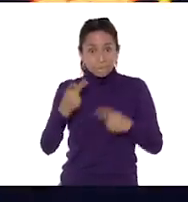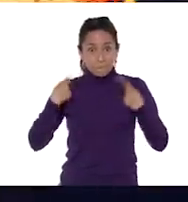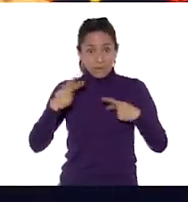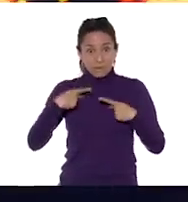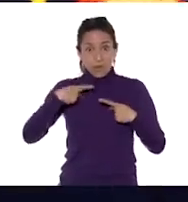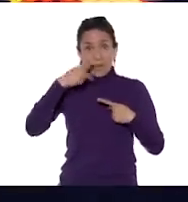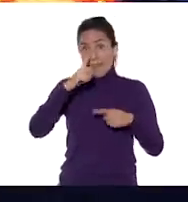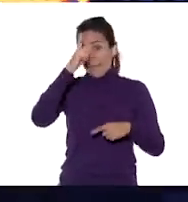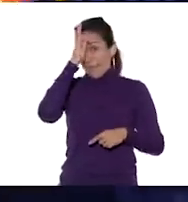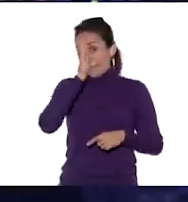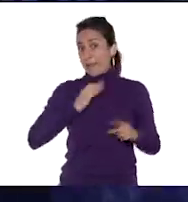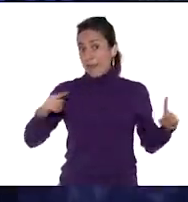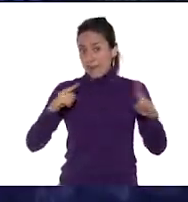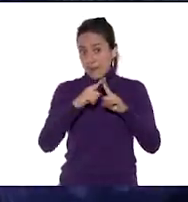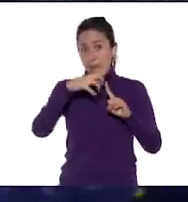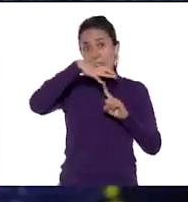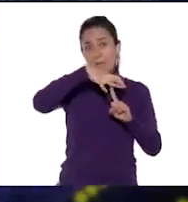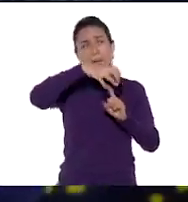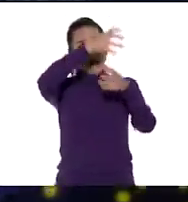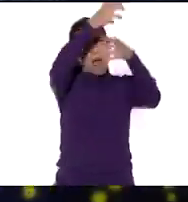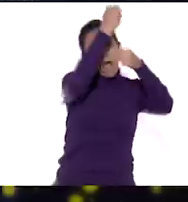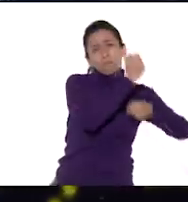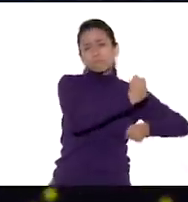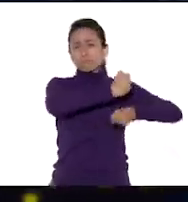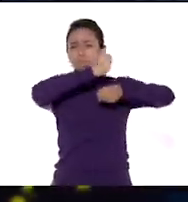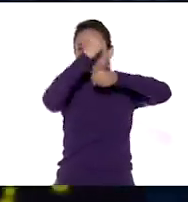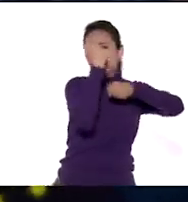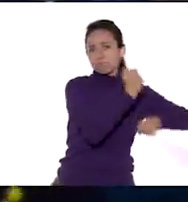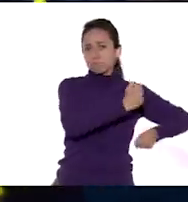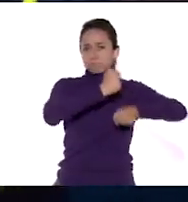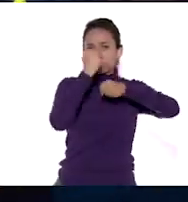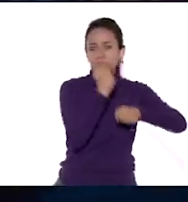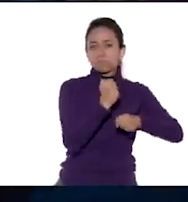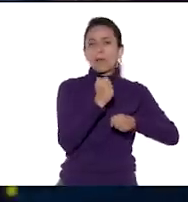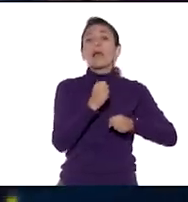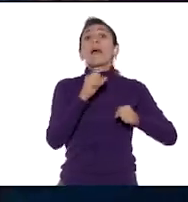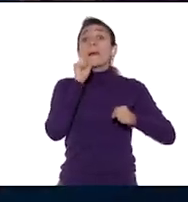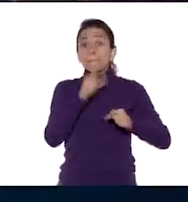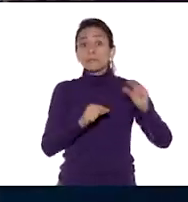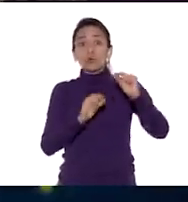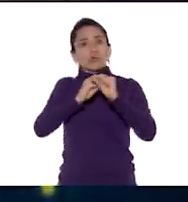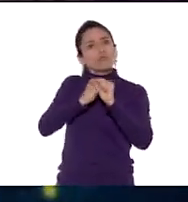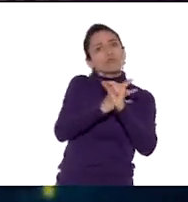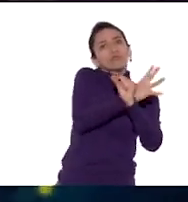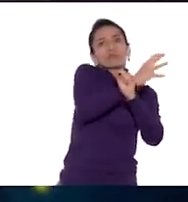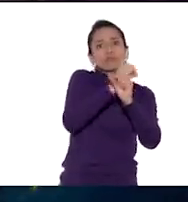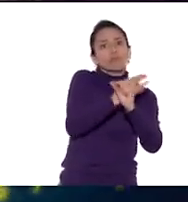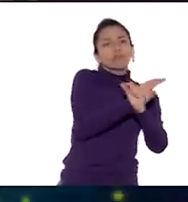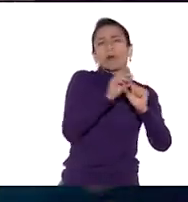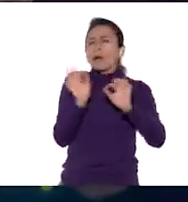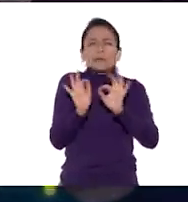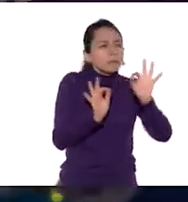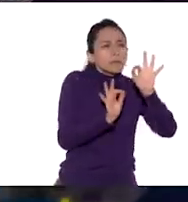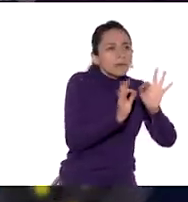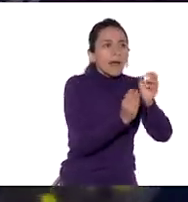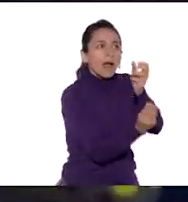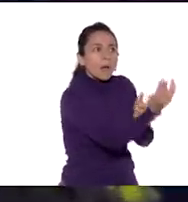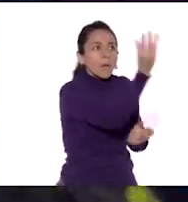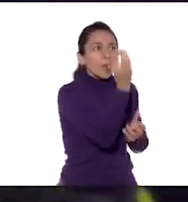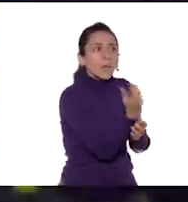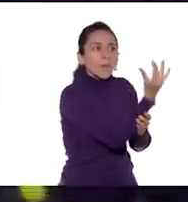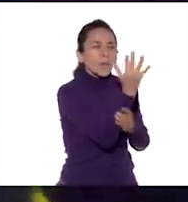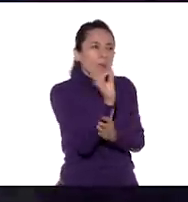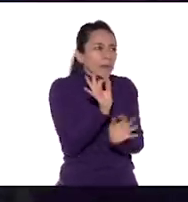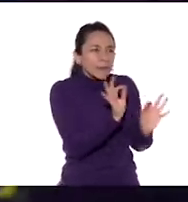tu tinerita, chicarore quats inesa. Chindonto tu wikaroma e yanetosa. Para estar o